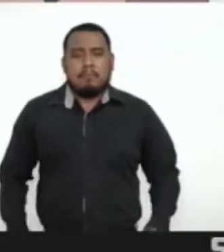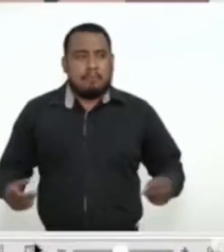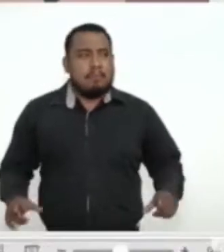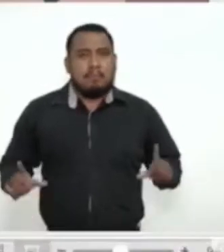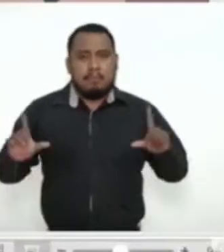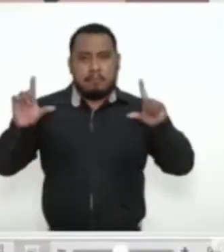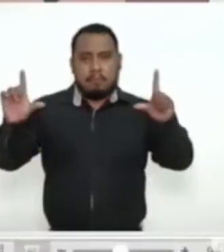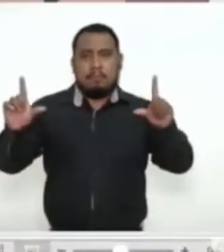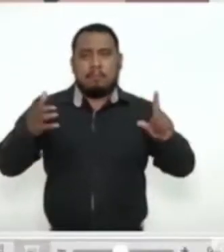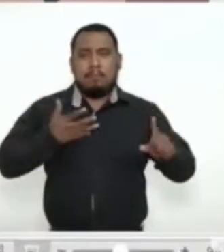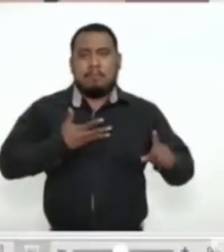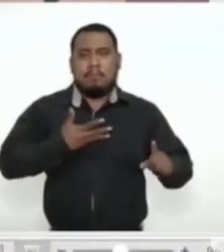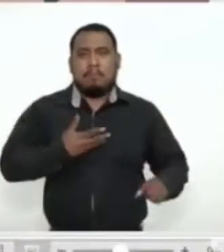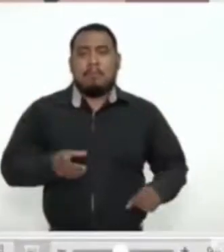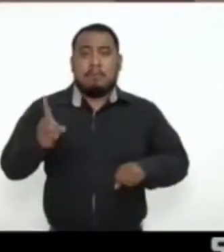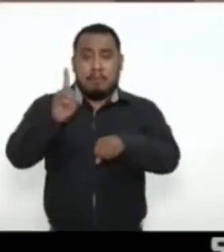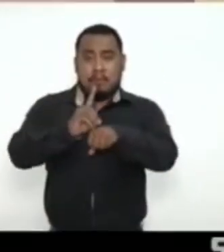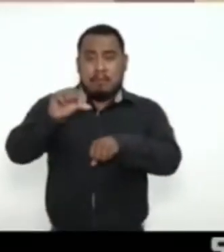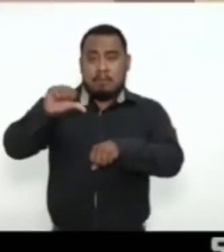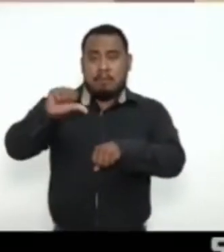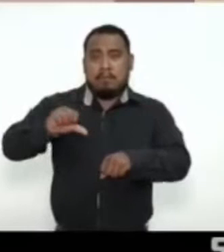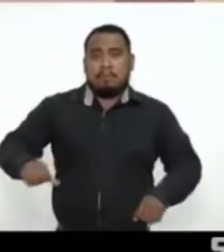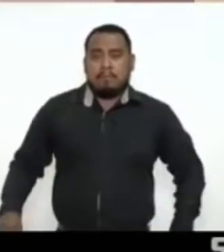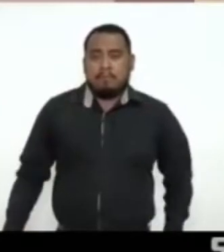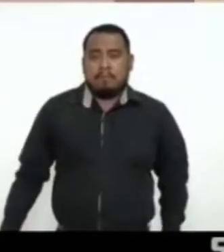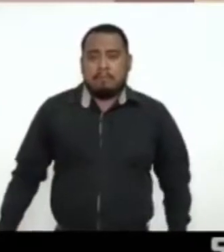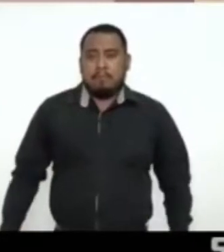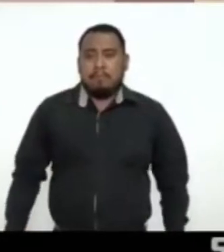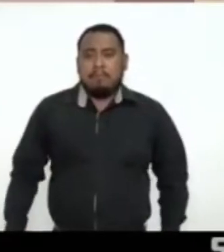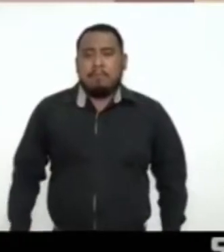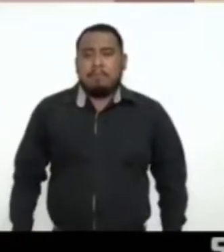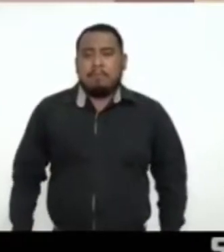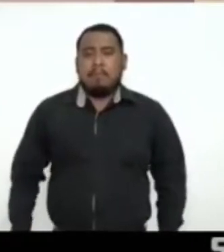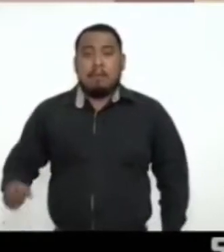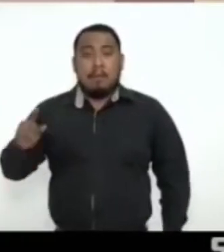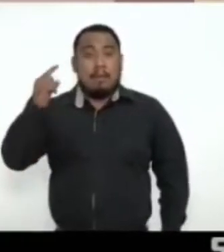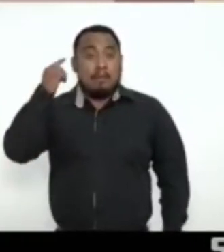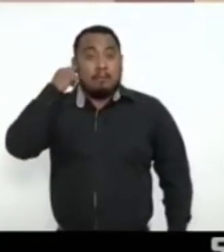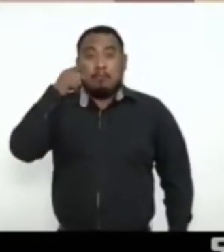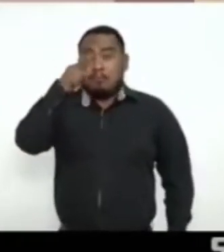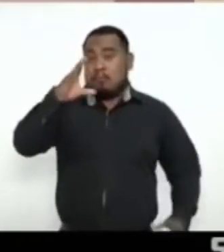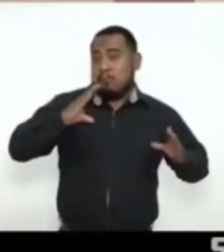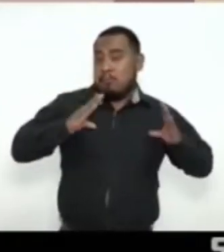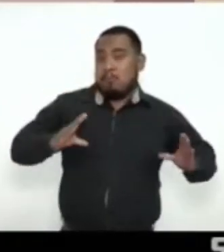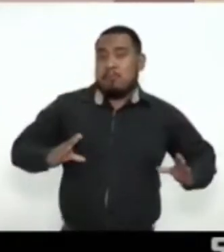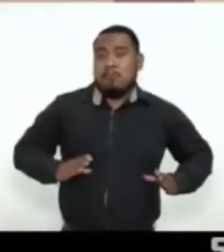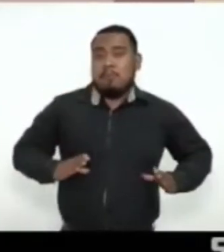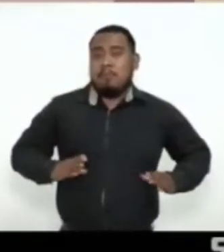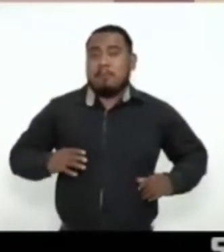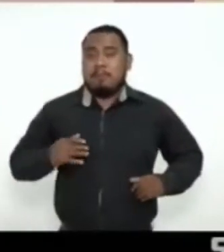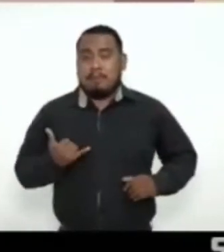tener el día de hoy. Aquí estamos ya. Escucha tu cuerpo